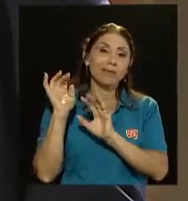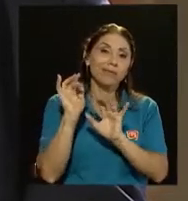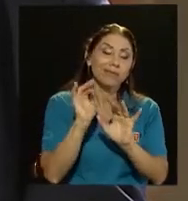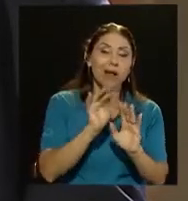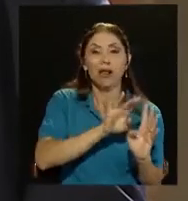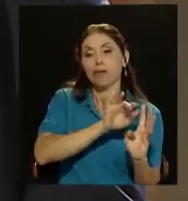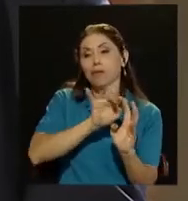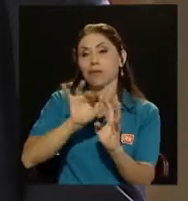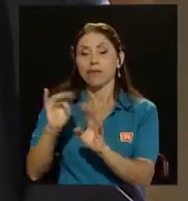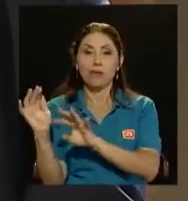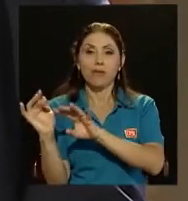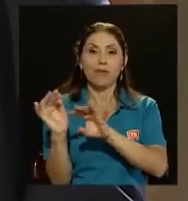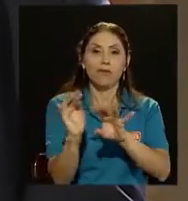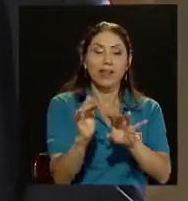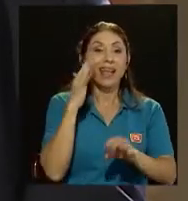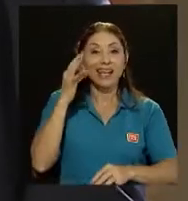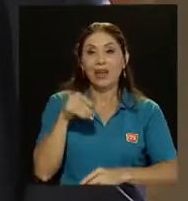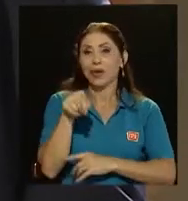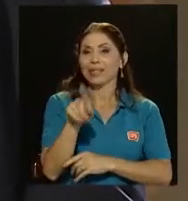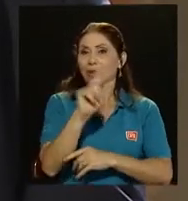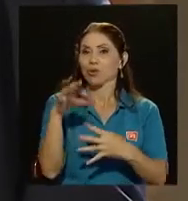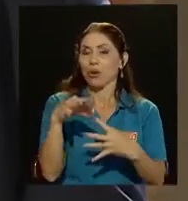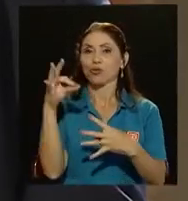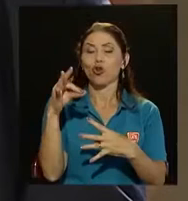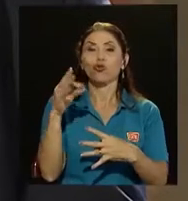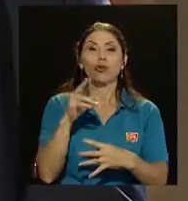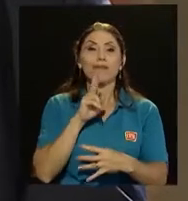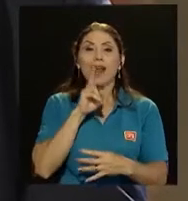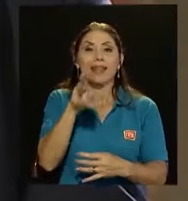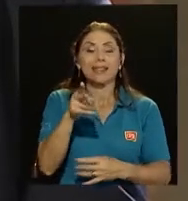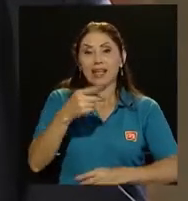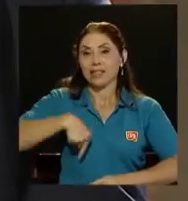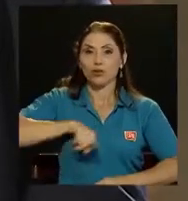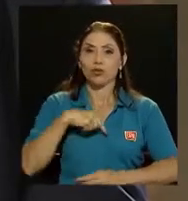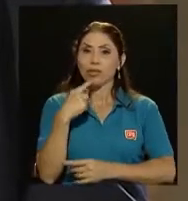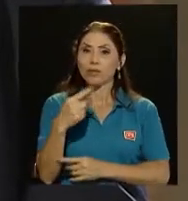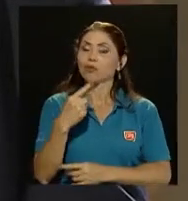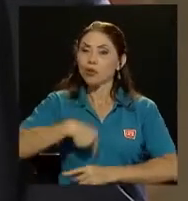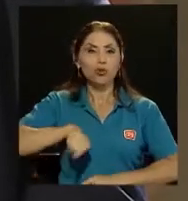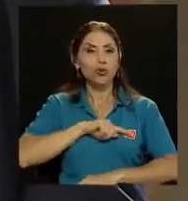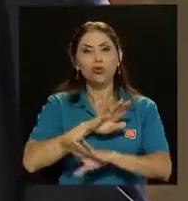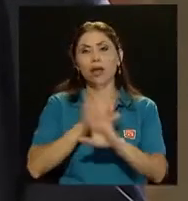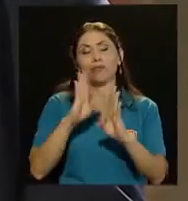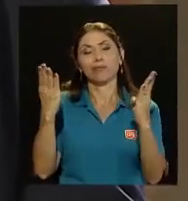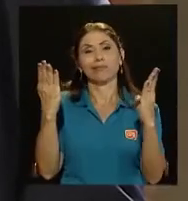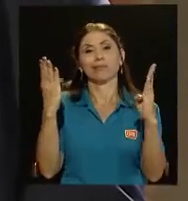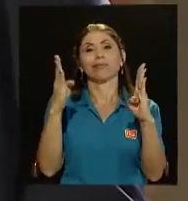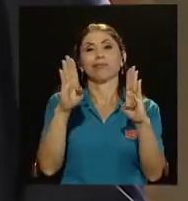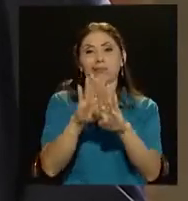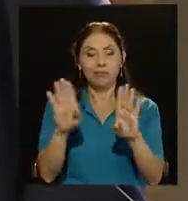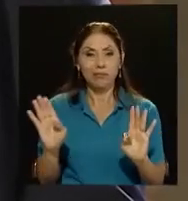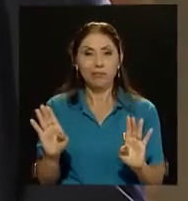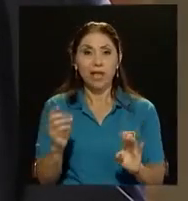no es una opción realista de decir nosotros cerramos las puertas, porque cada uno puede imaginarse